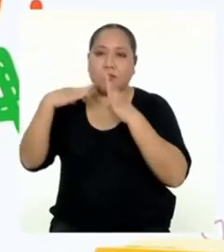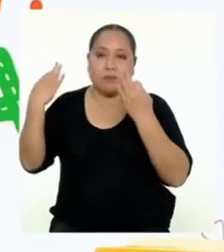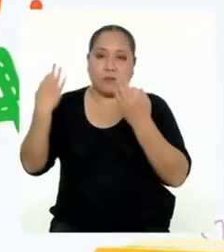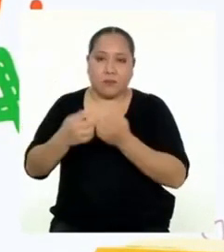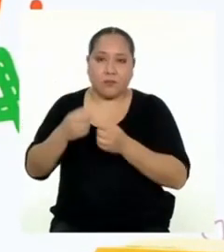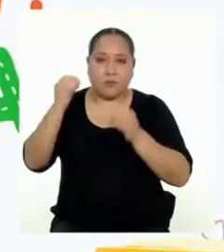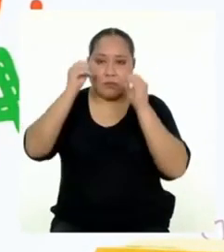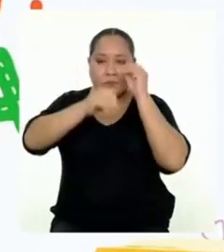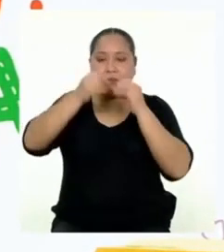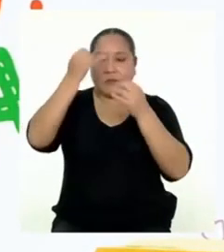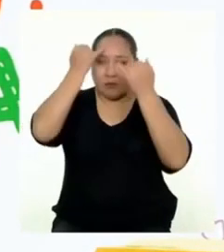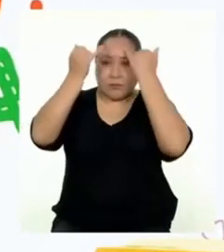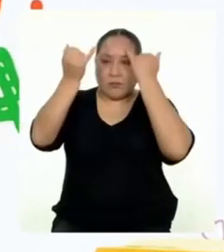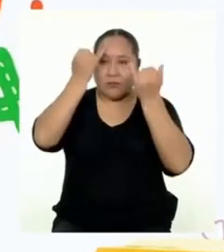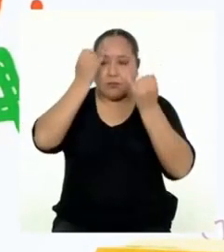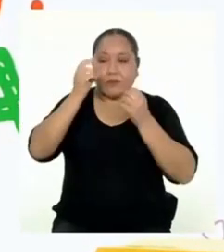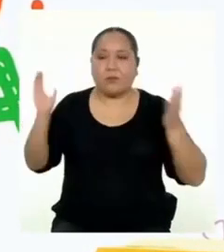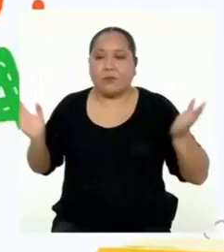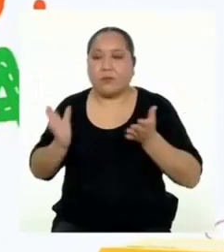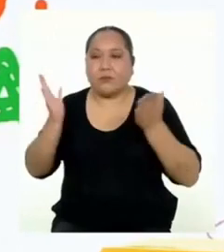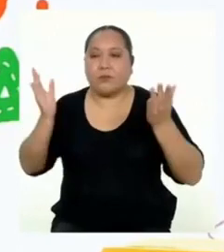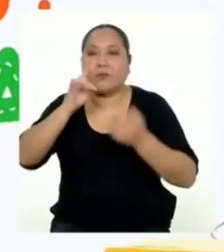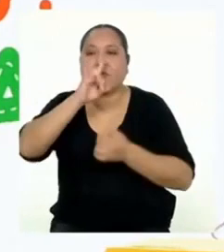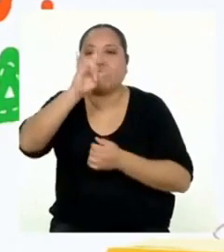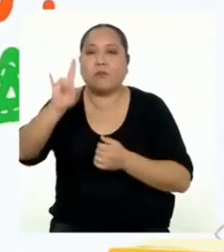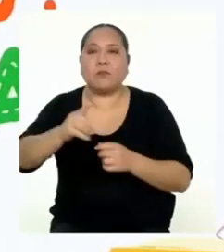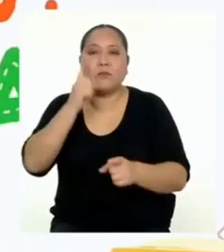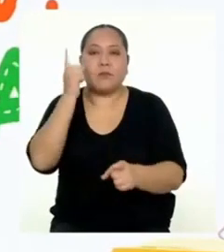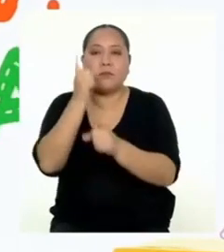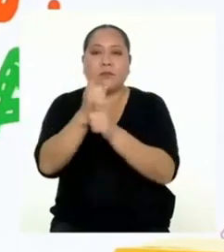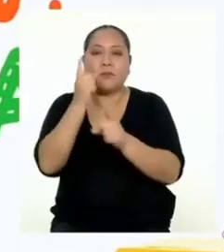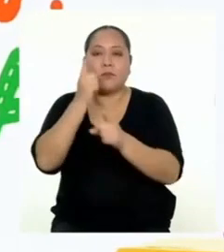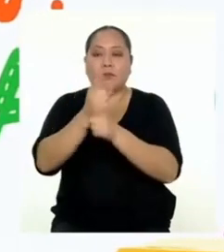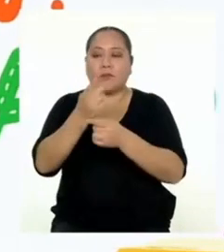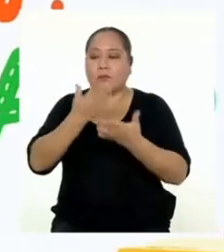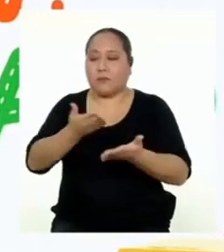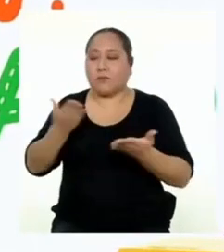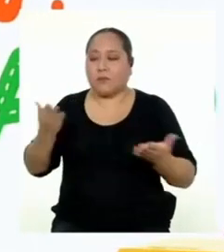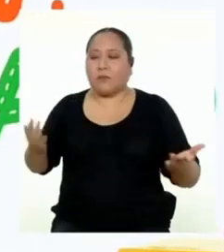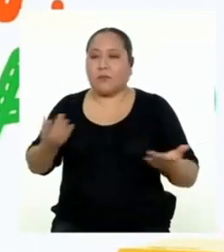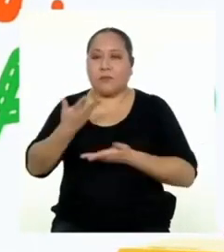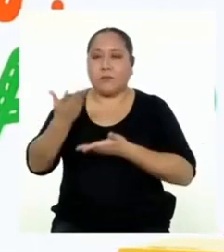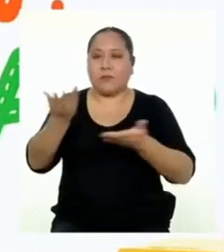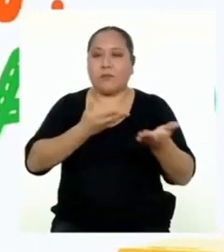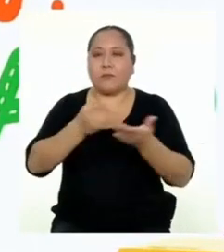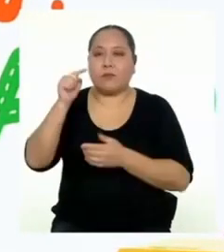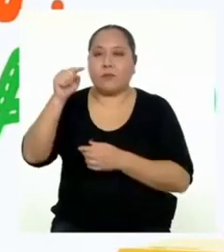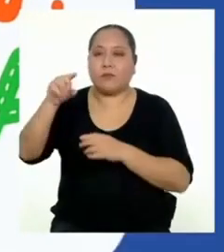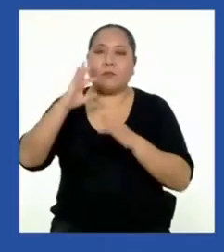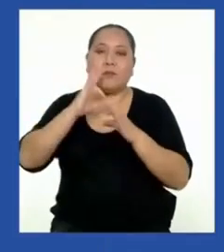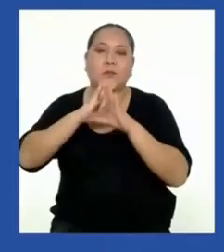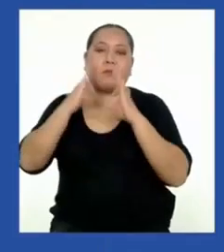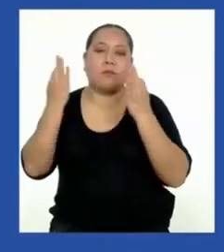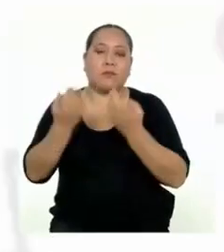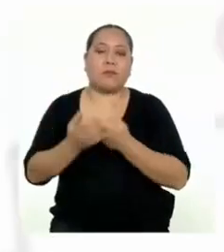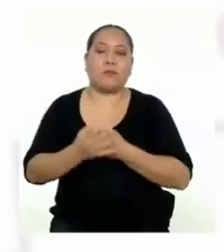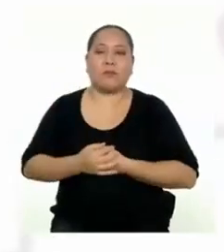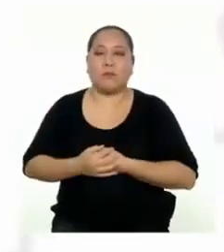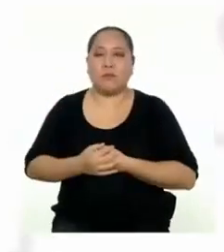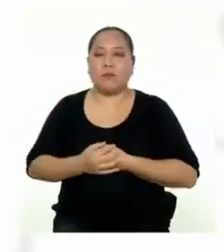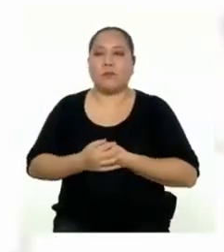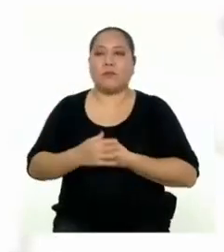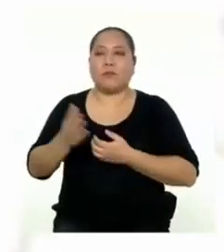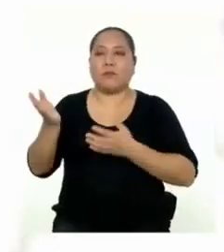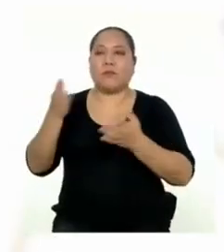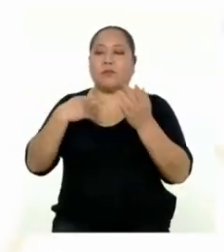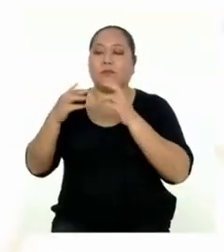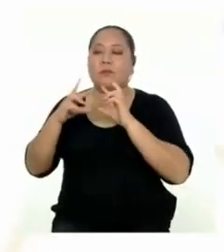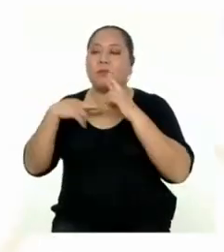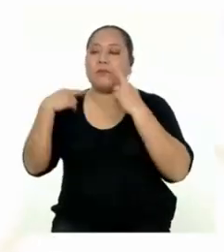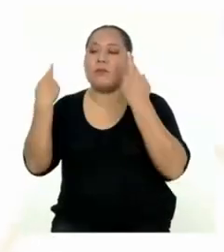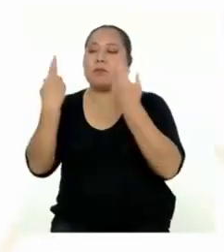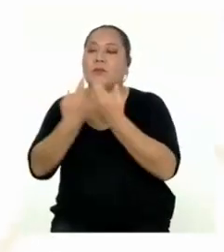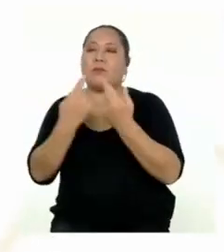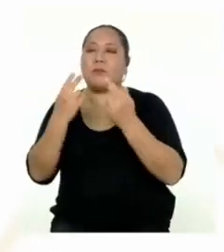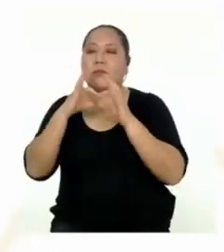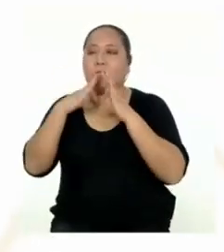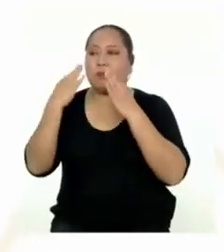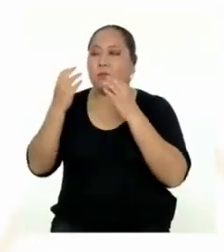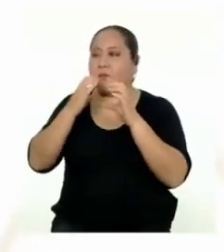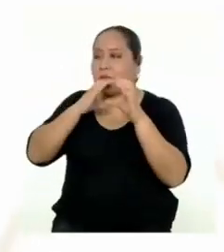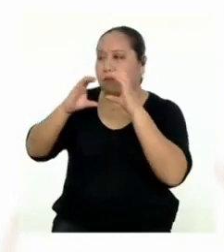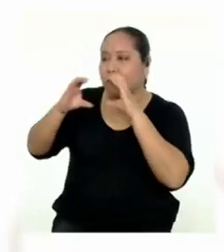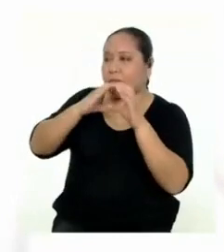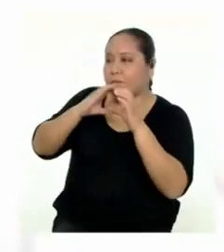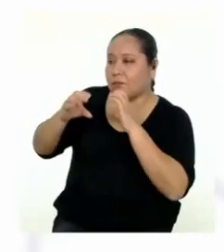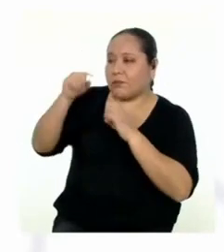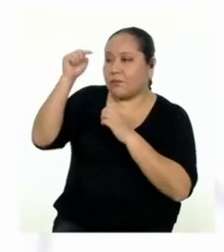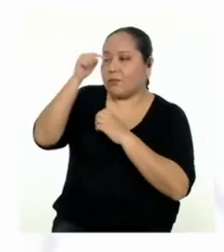donde propongas acciones que promuevan el uso adecuado de los bienes y servicios en la familia. Reúnete con tu familia y